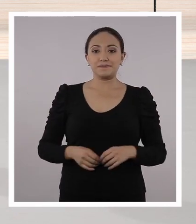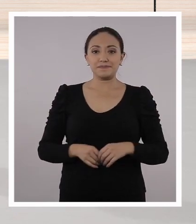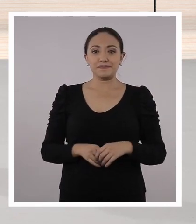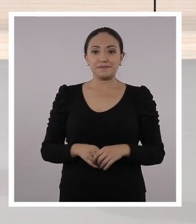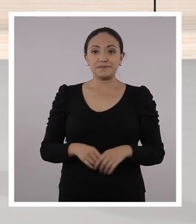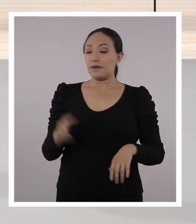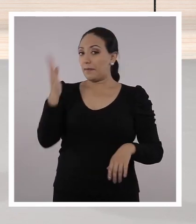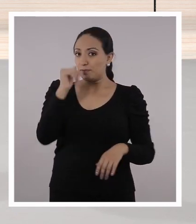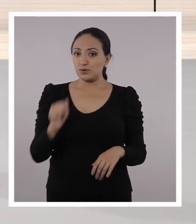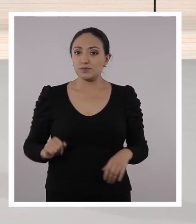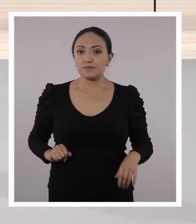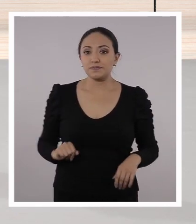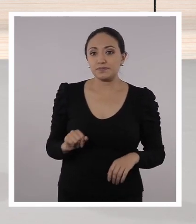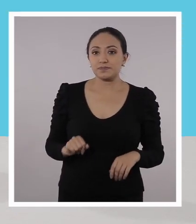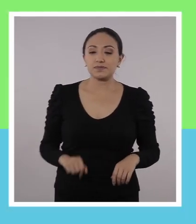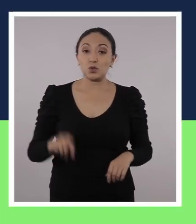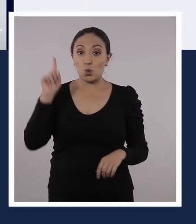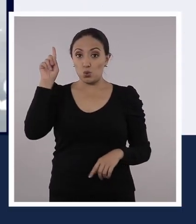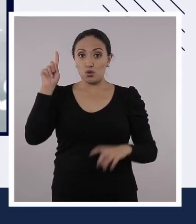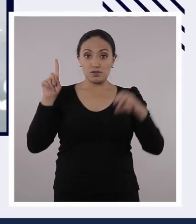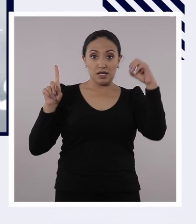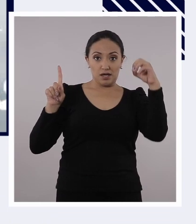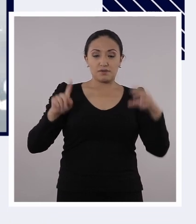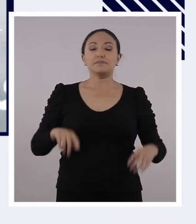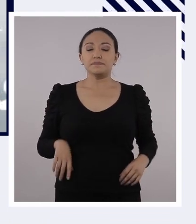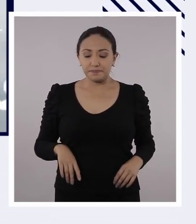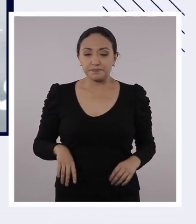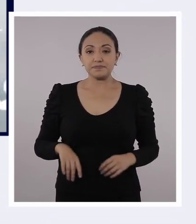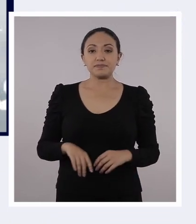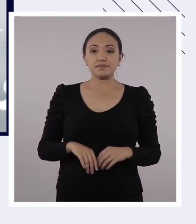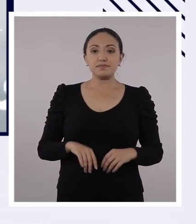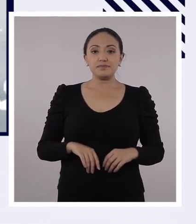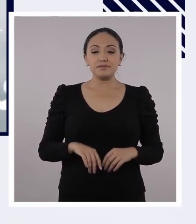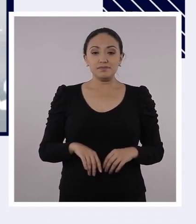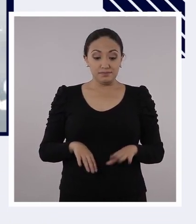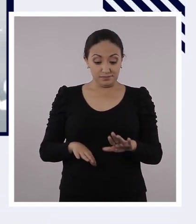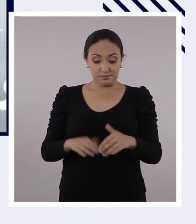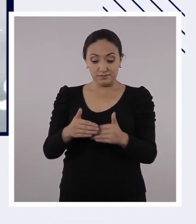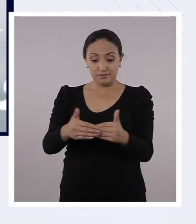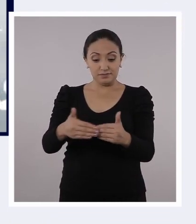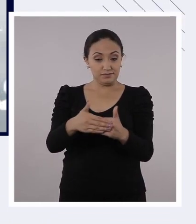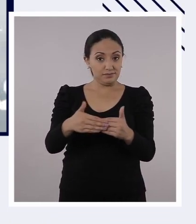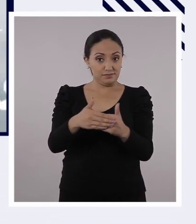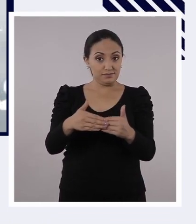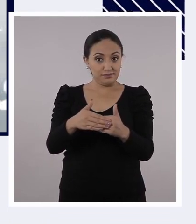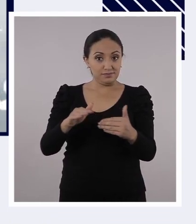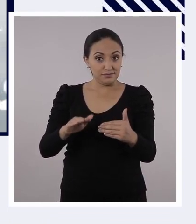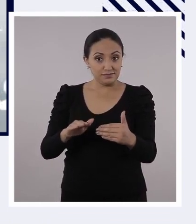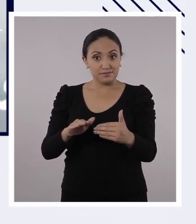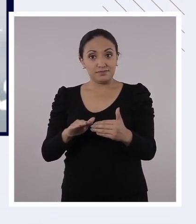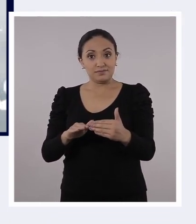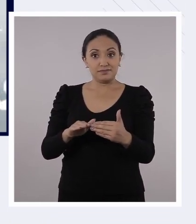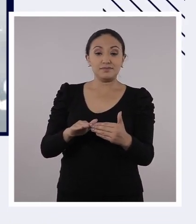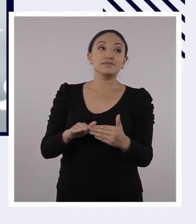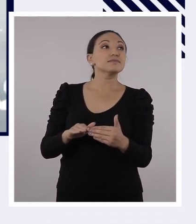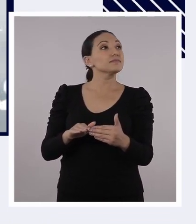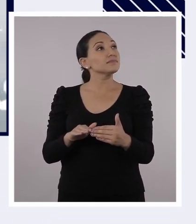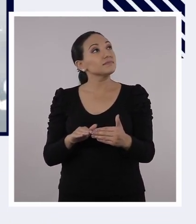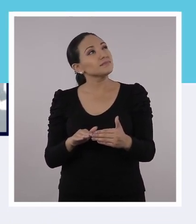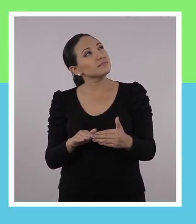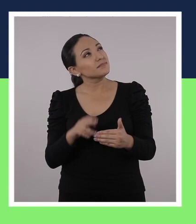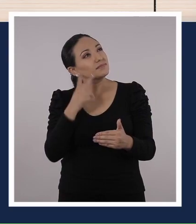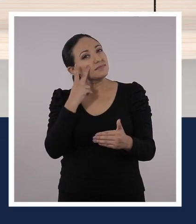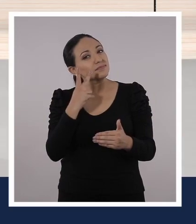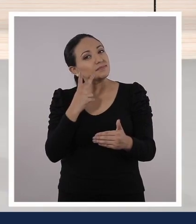libres. Continuamos entonces. Estamos 1-0. Vamos con la siguiente. Cuidado, no tienes que pasarte Estoy en mi lugar. de la